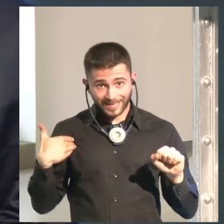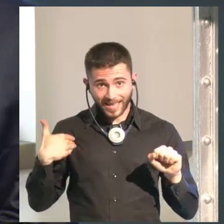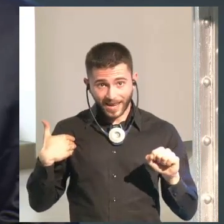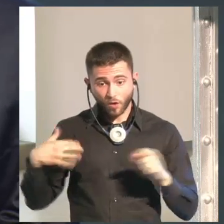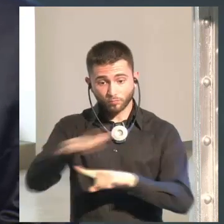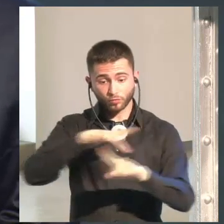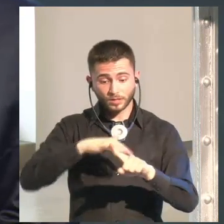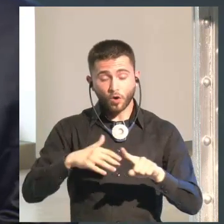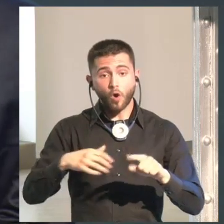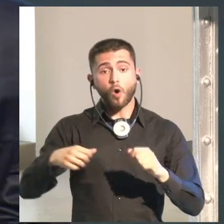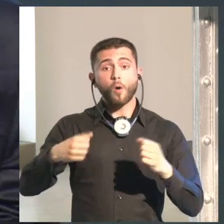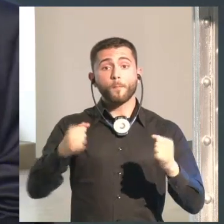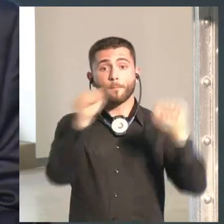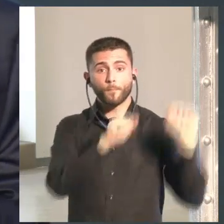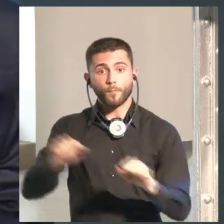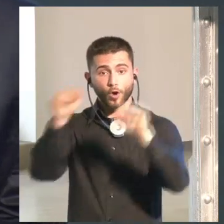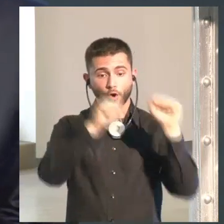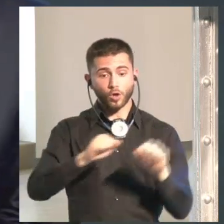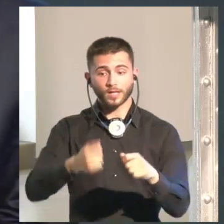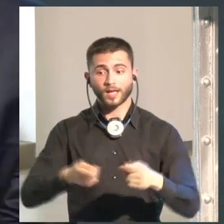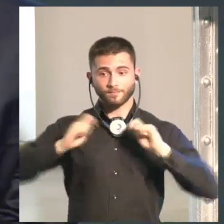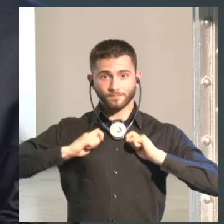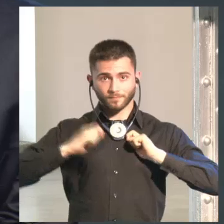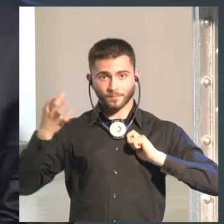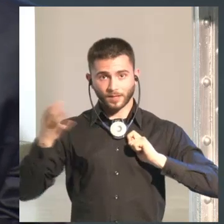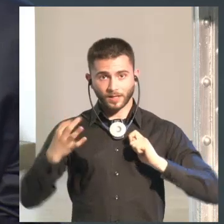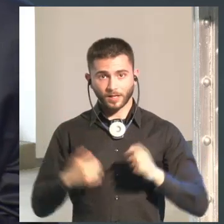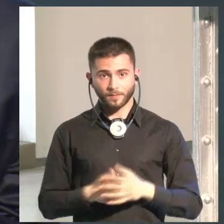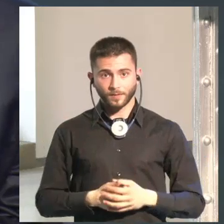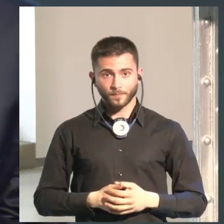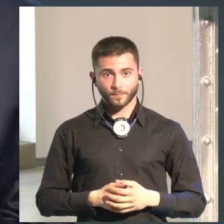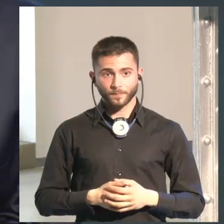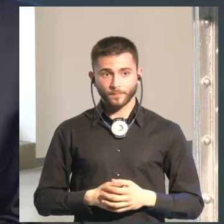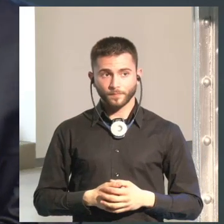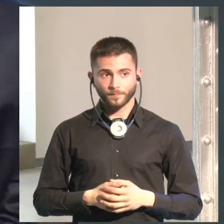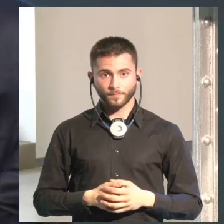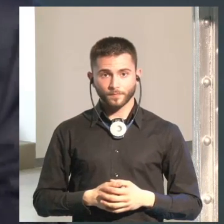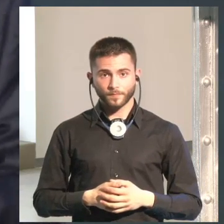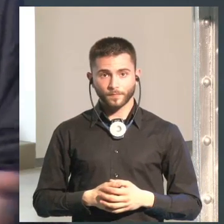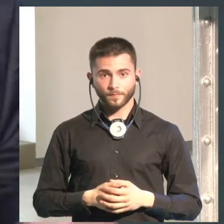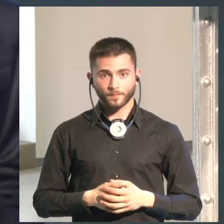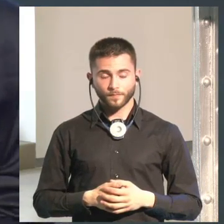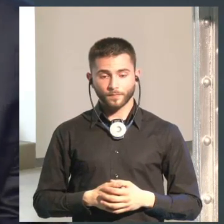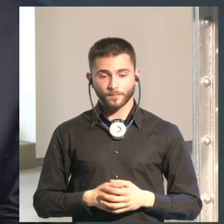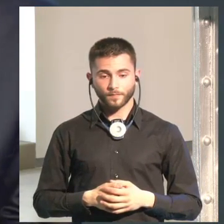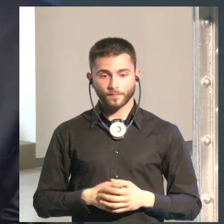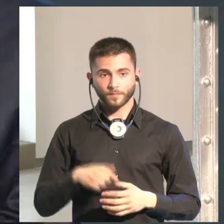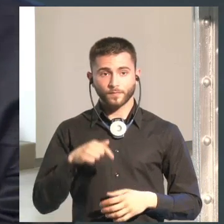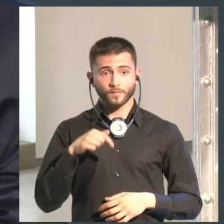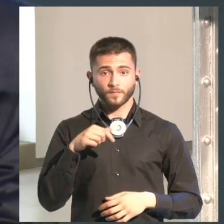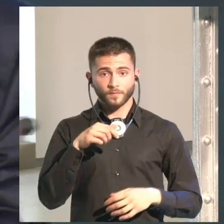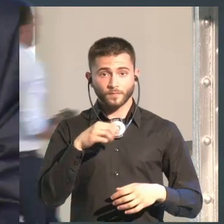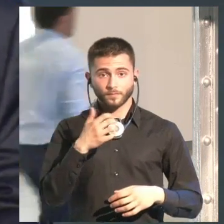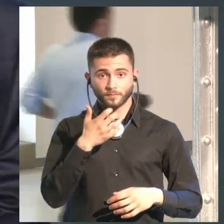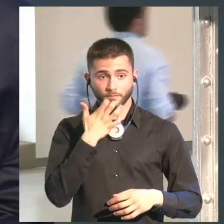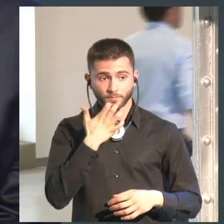que los protege, y aquí la regulación tiene que ser por servicio, no por quien lo provee, ¿verdad? En este caso están totalmente desprotegidos